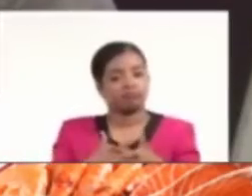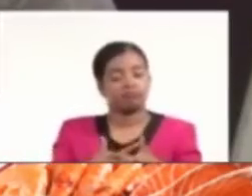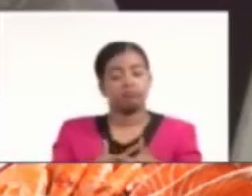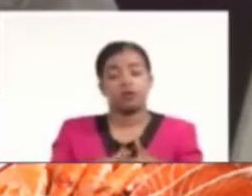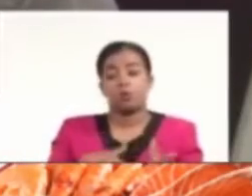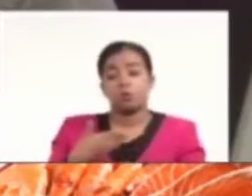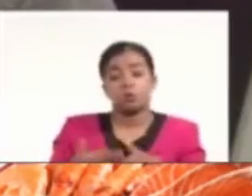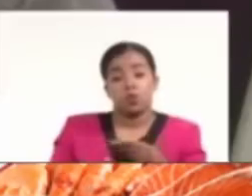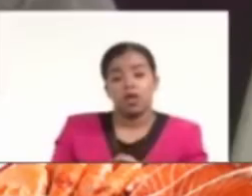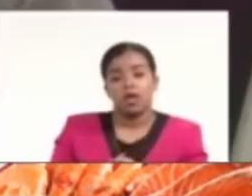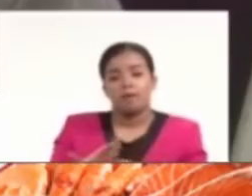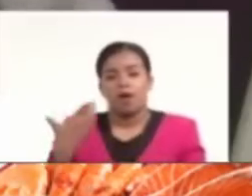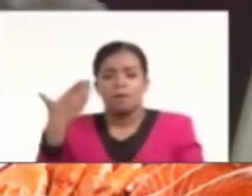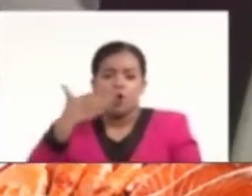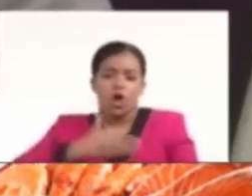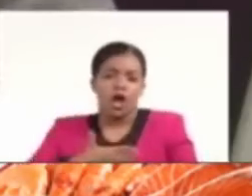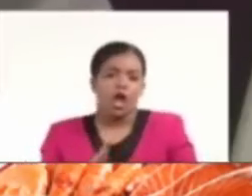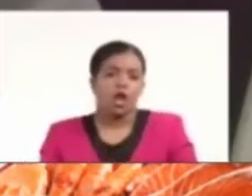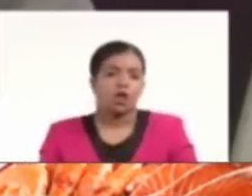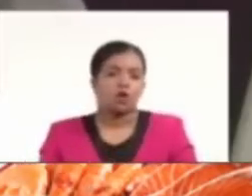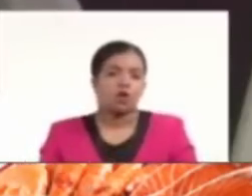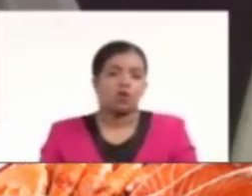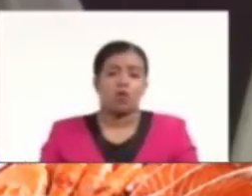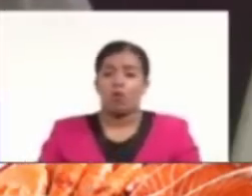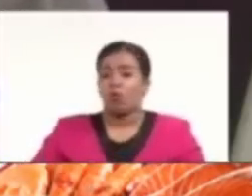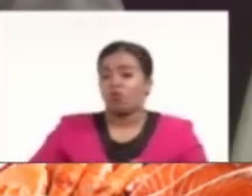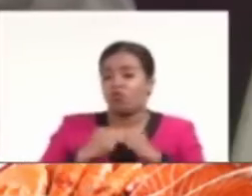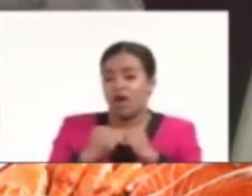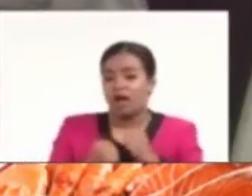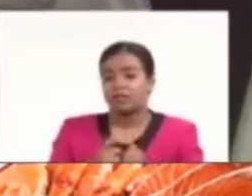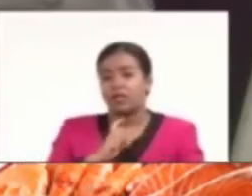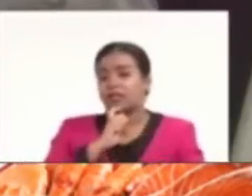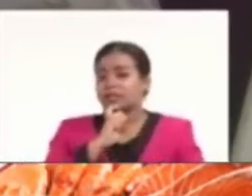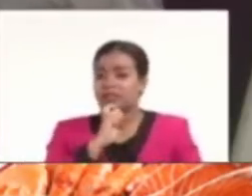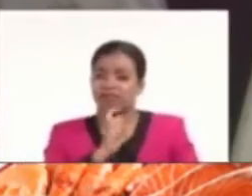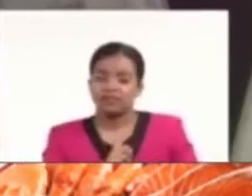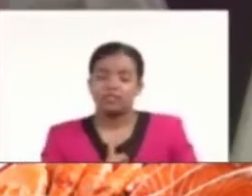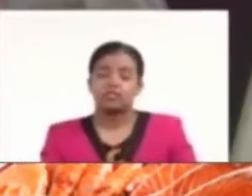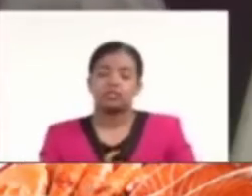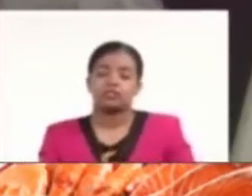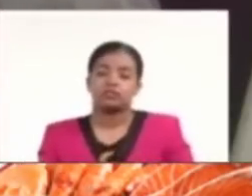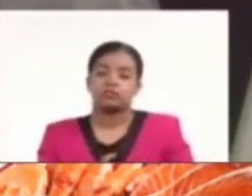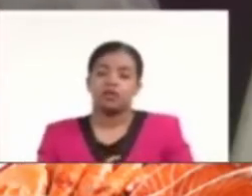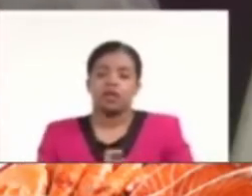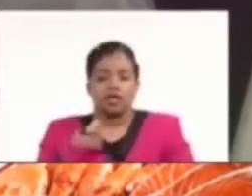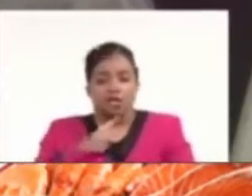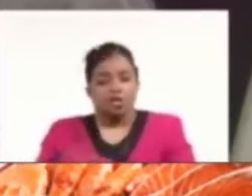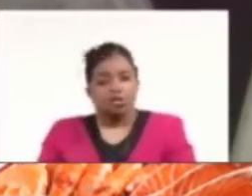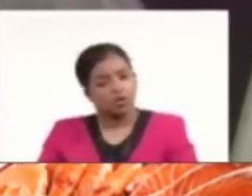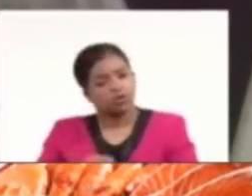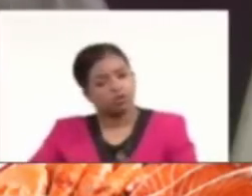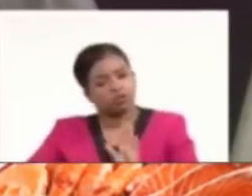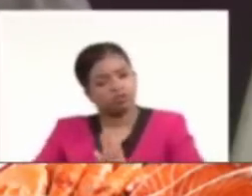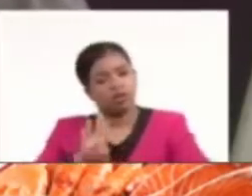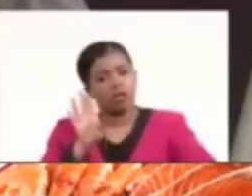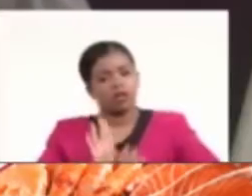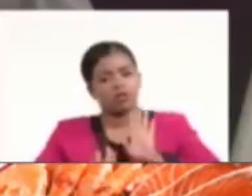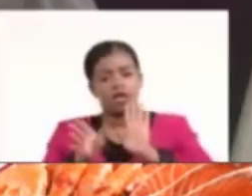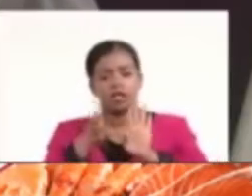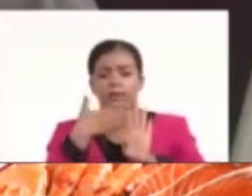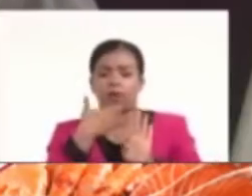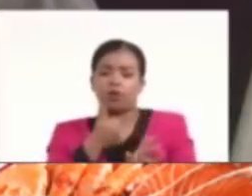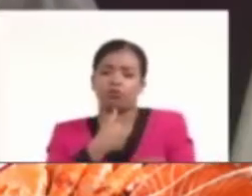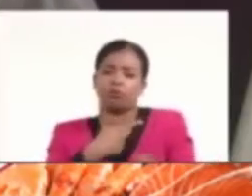bloqueo, el recrudecido, nosotros vayamos un año mejor. Y en ese año mejor no solo mejoremos la perspectiva, mejoremos las